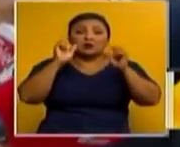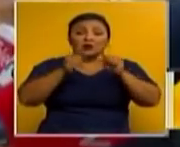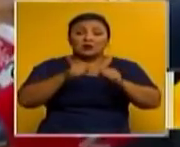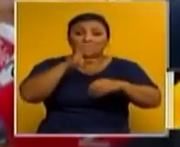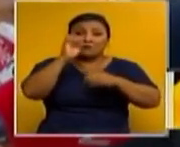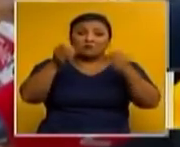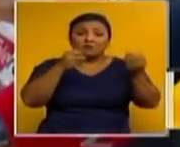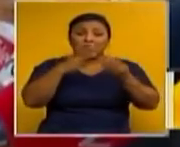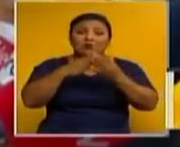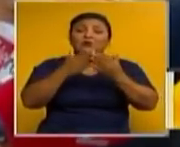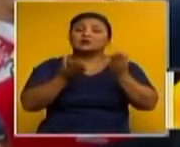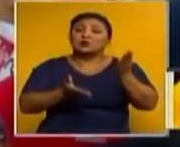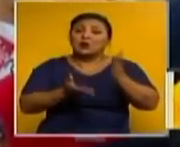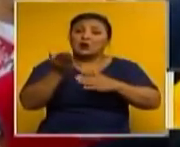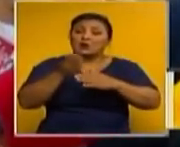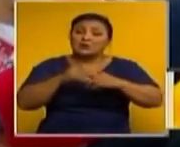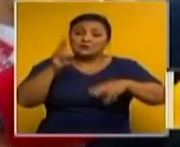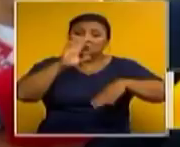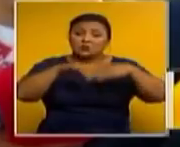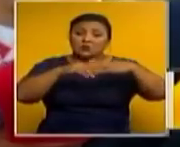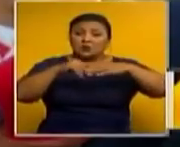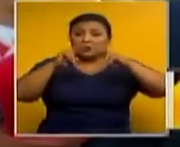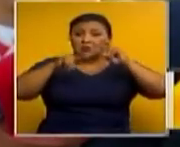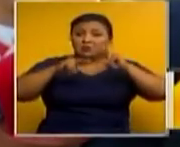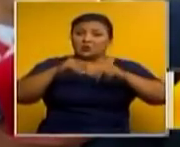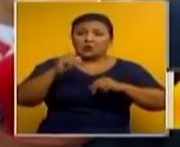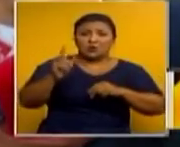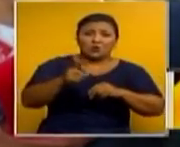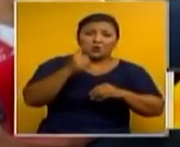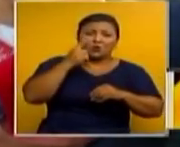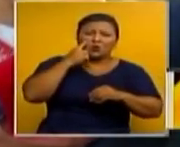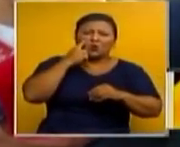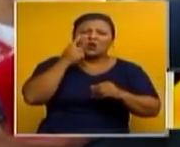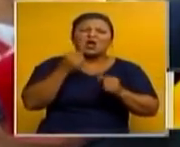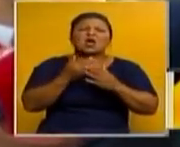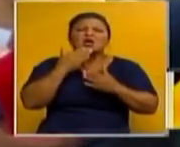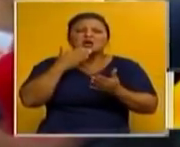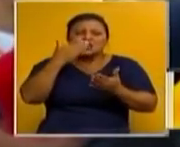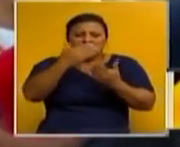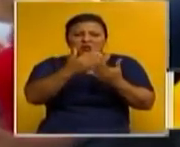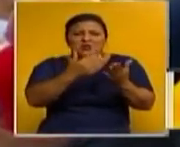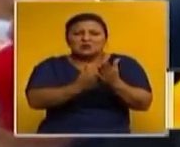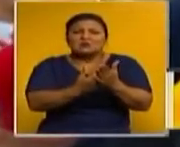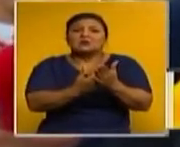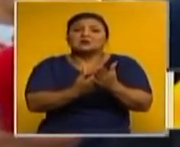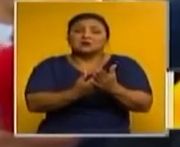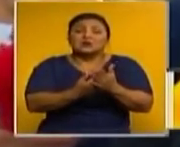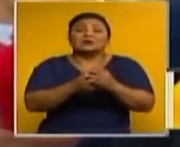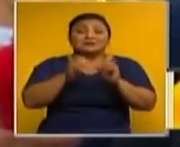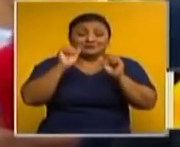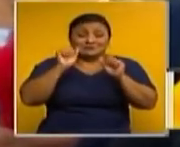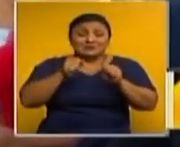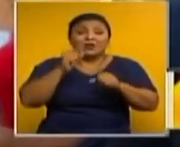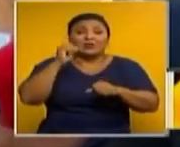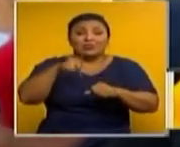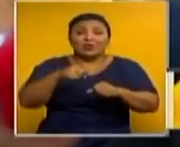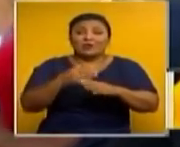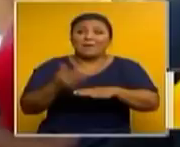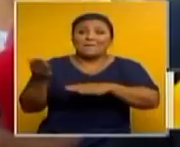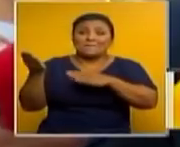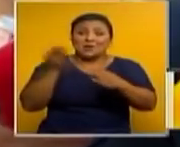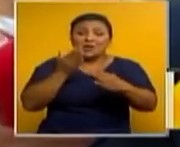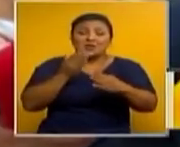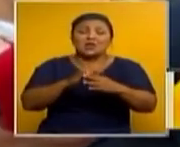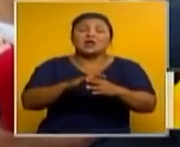el avance de las investigaciones, porque en una de ellas inclusive de manera expresa está solicitada la comparecencia del expresidente de